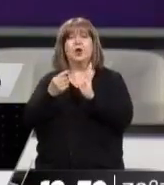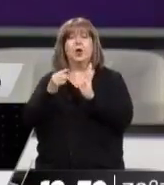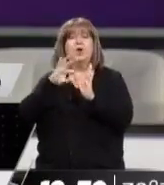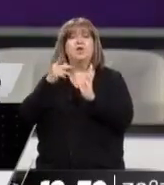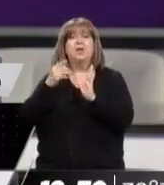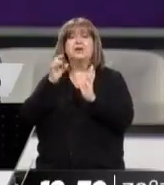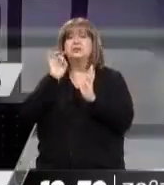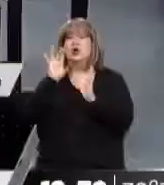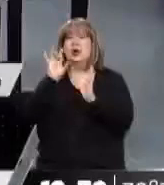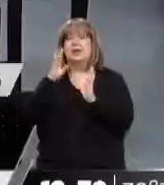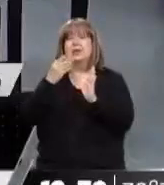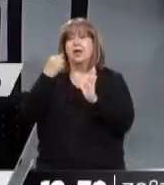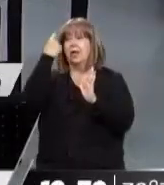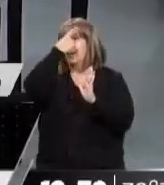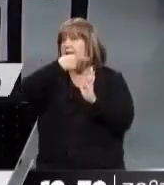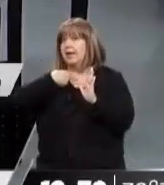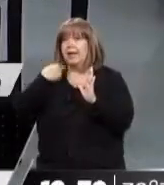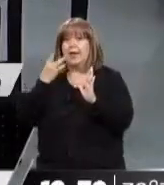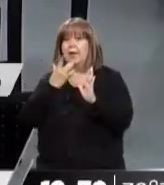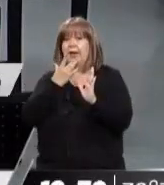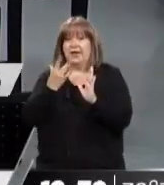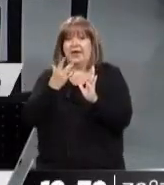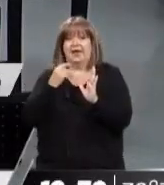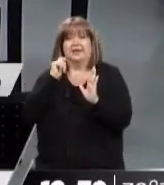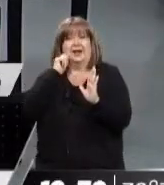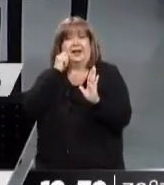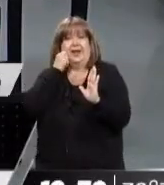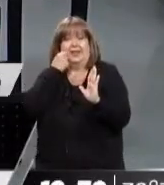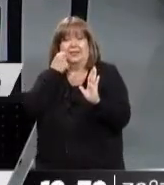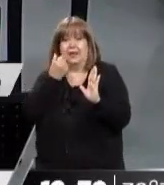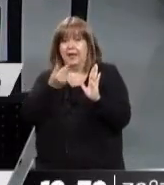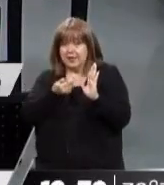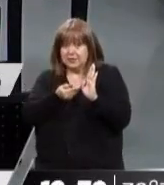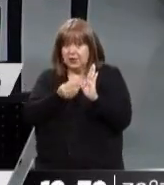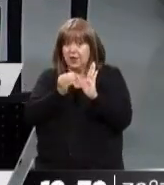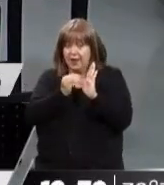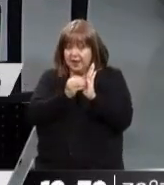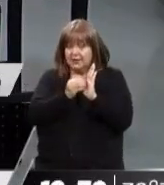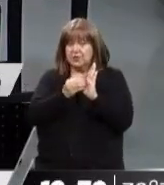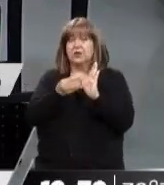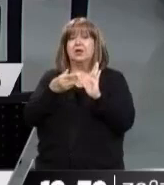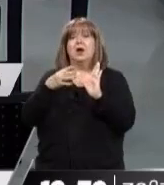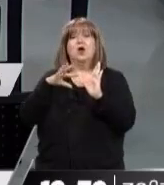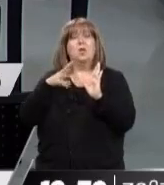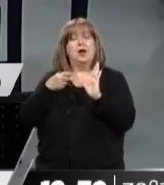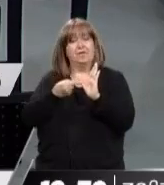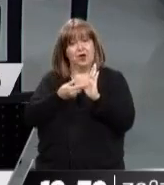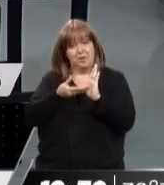belleza. Las leyes están. Lo que pasa es que, bueno, no podemos, si queremos combatir de alguna